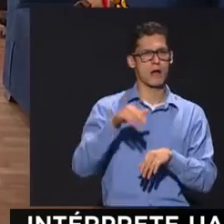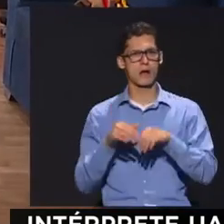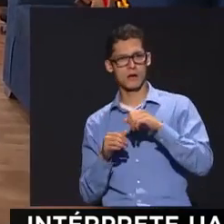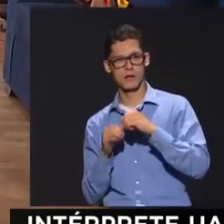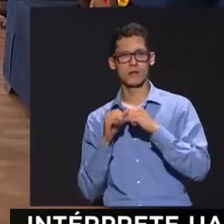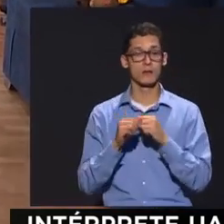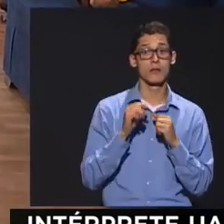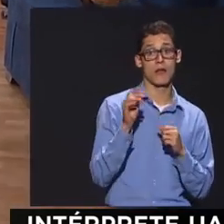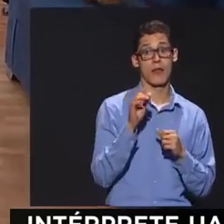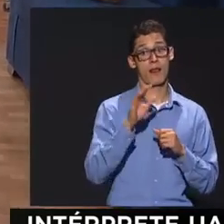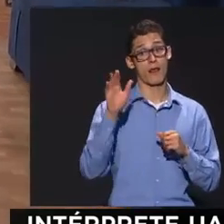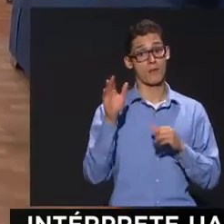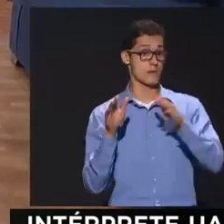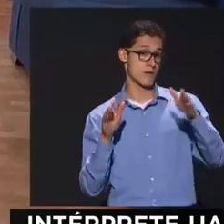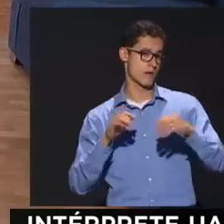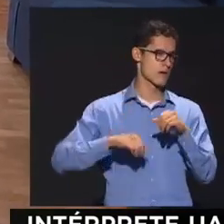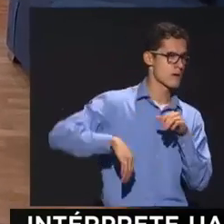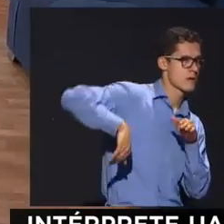vamos hacia un lado